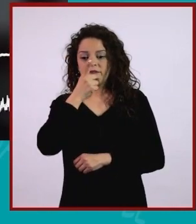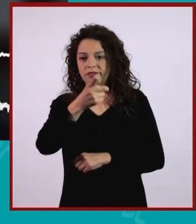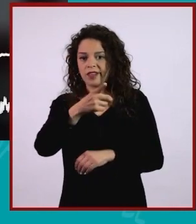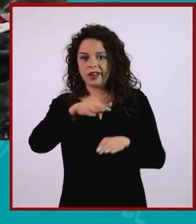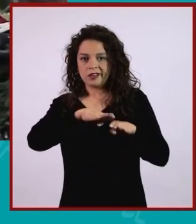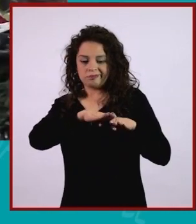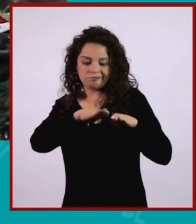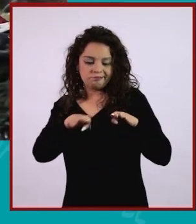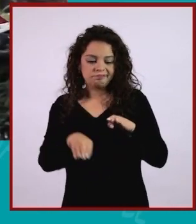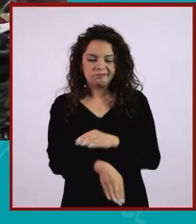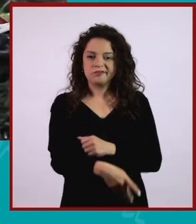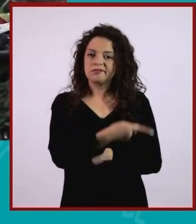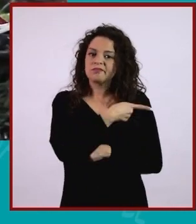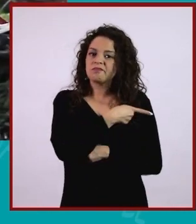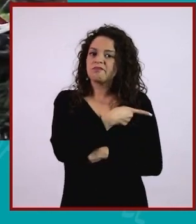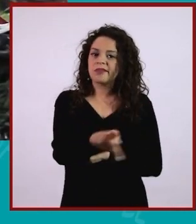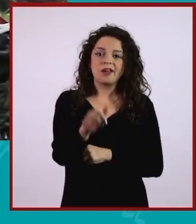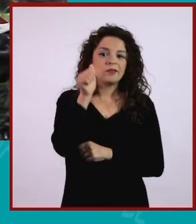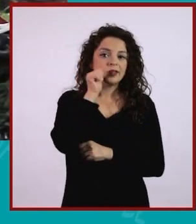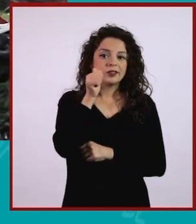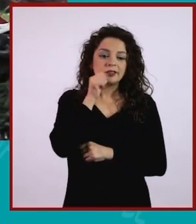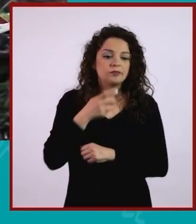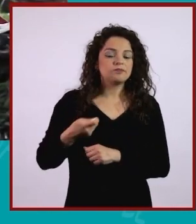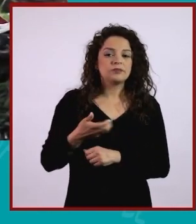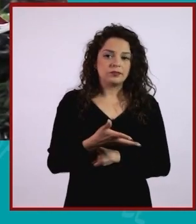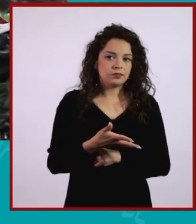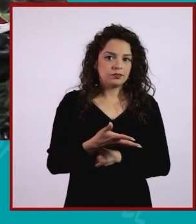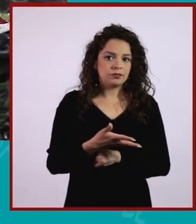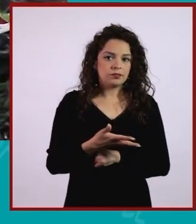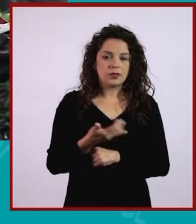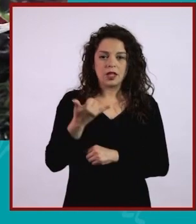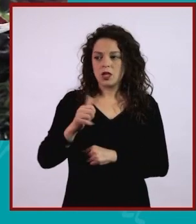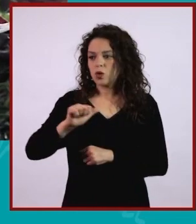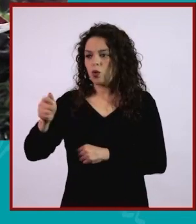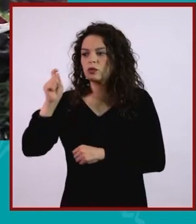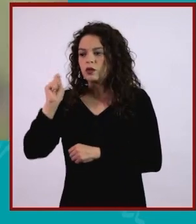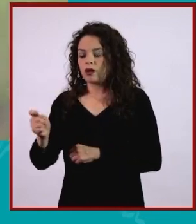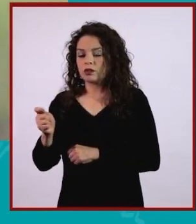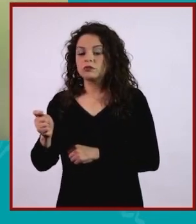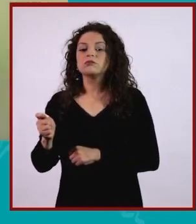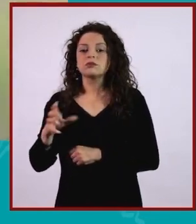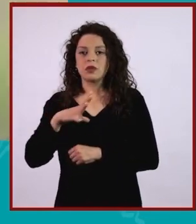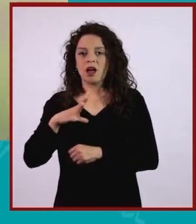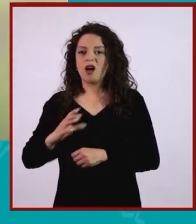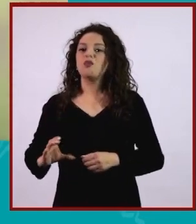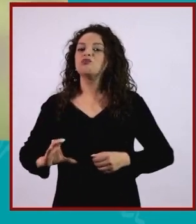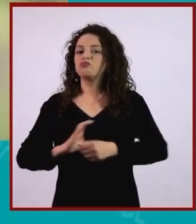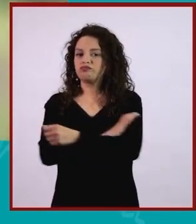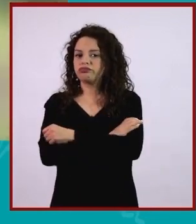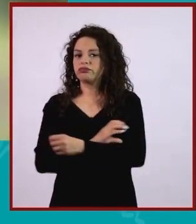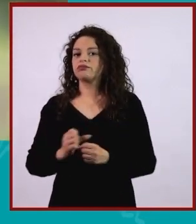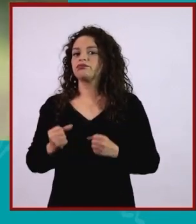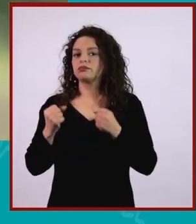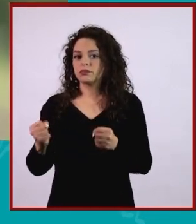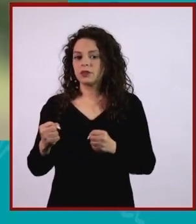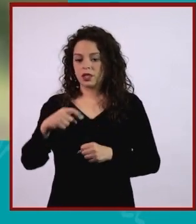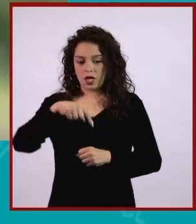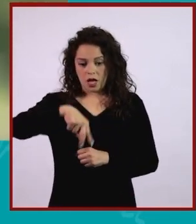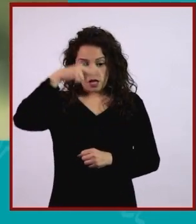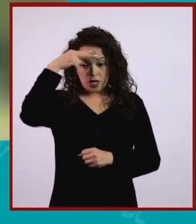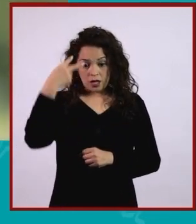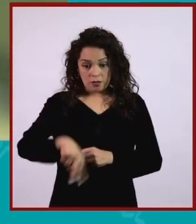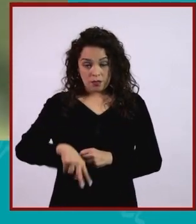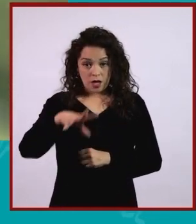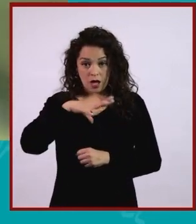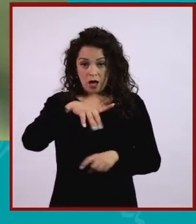ente inferior, y por otro lado, ¿no?, pues hay una relación de poder. Aunque nuestro país se